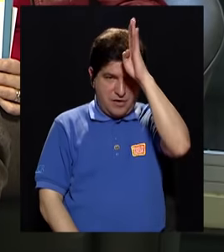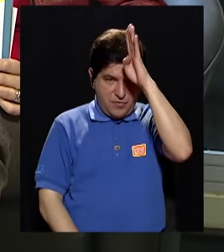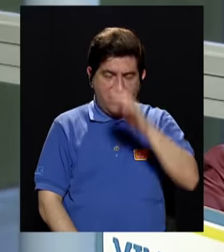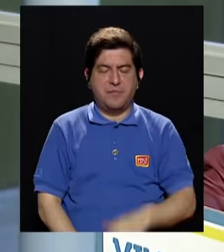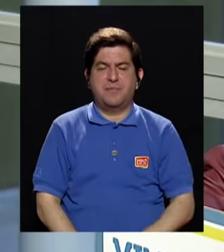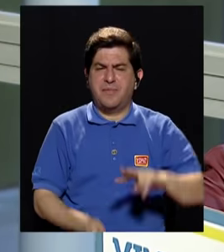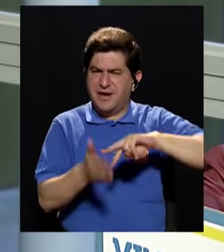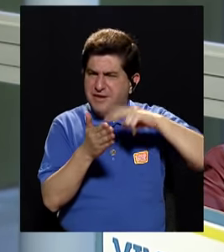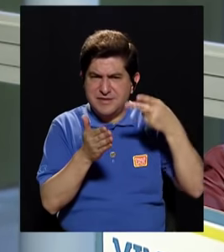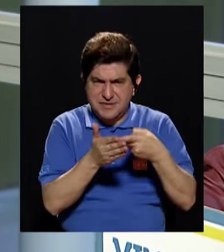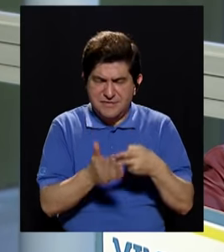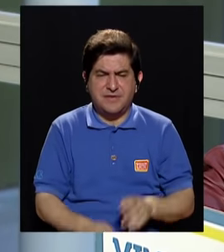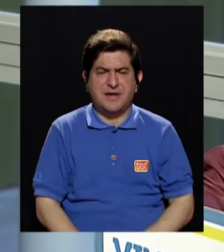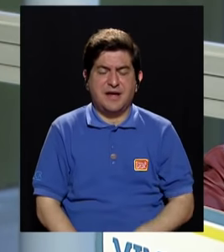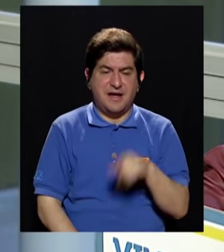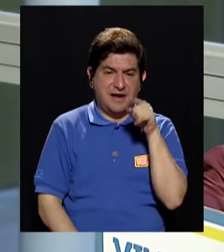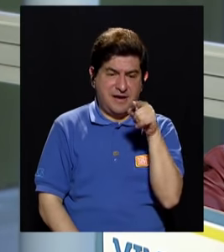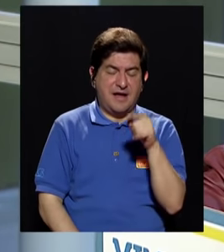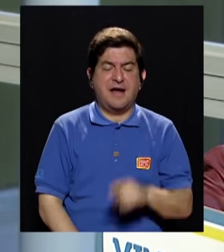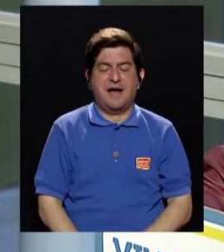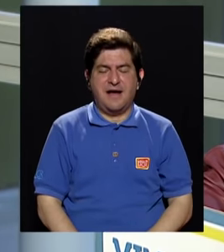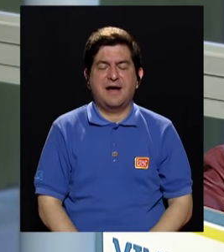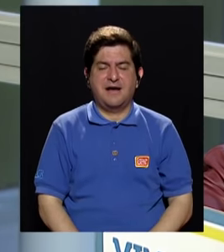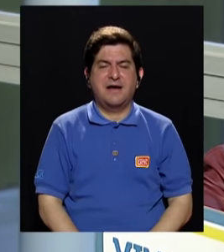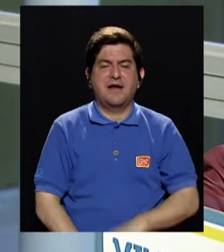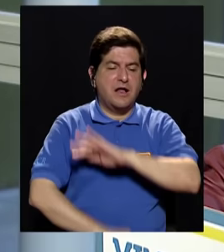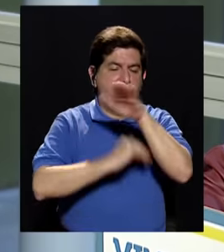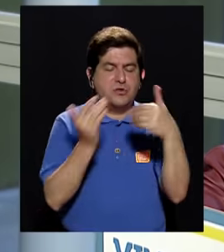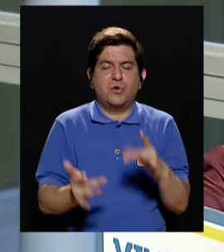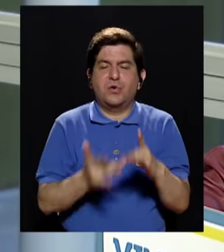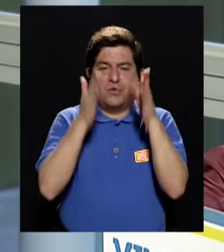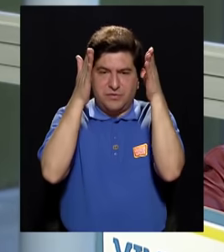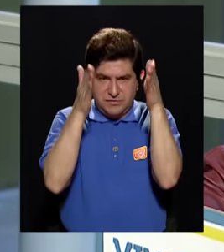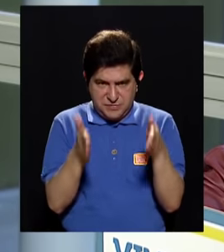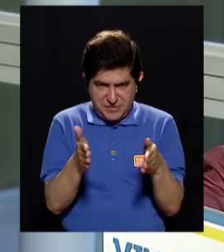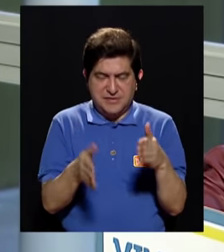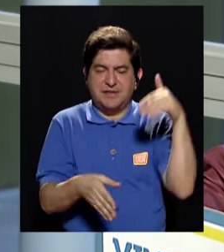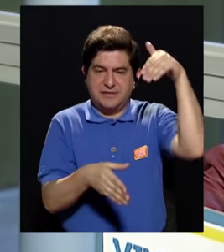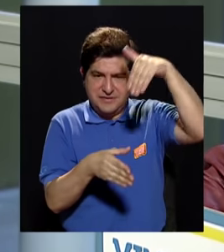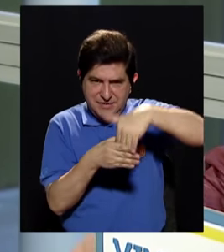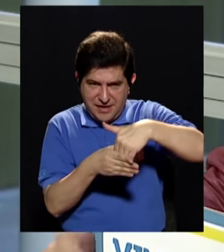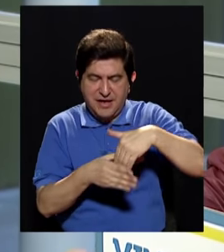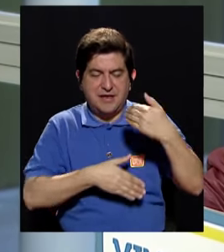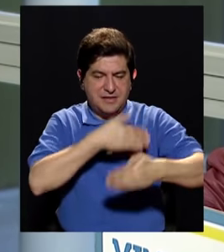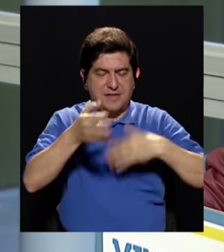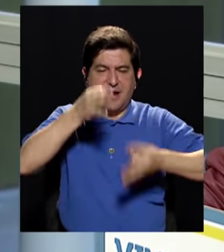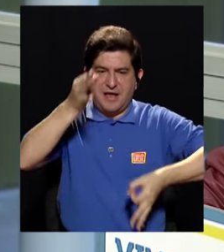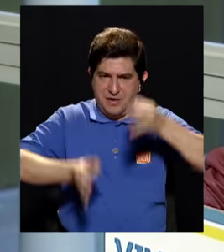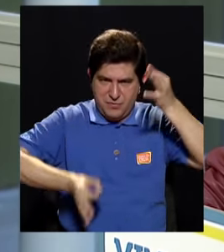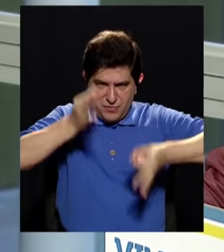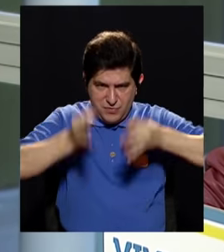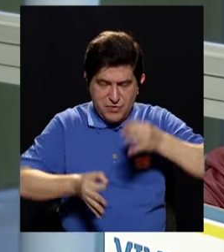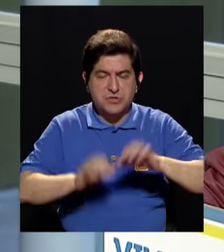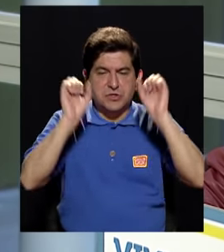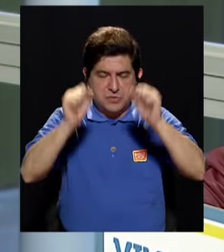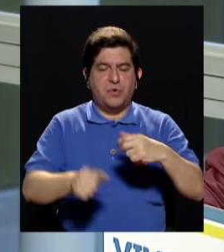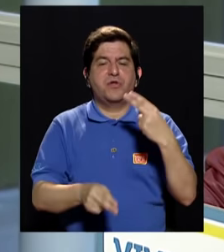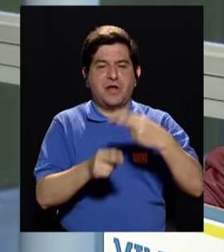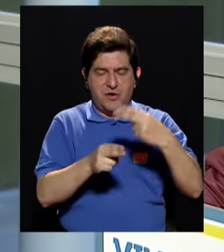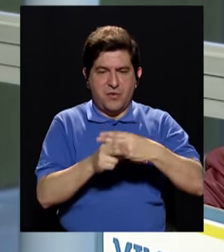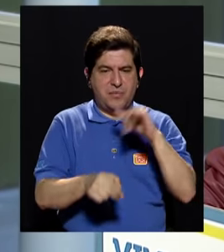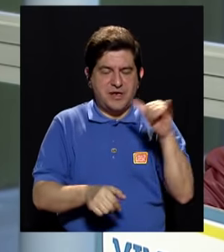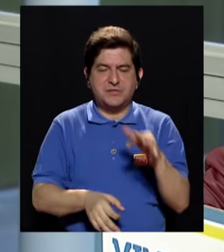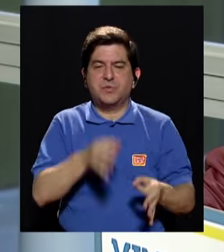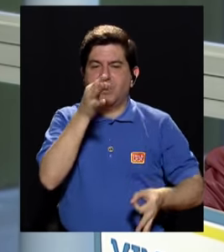forensis con el tiempo pasó a ser forense cualquier perito que intervenga dentro de un proceso judicial podría llamarse